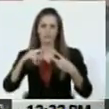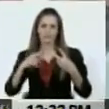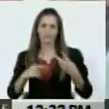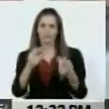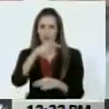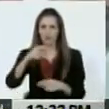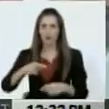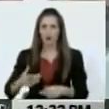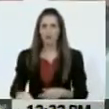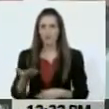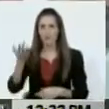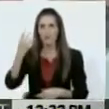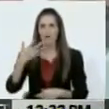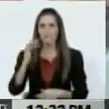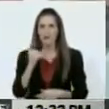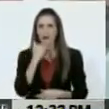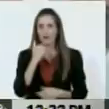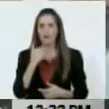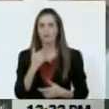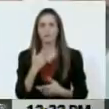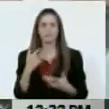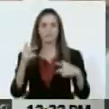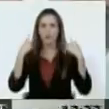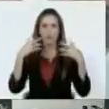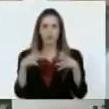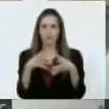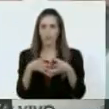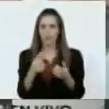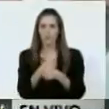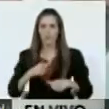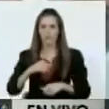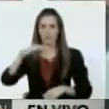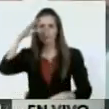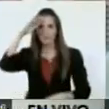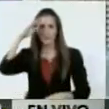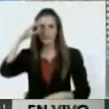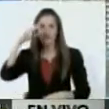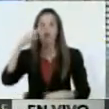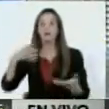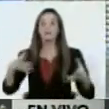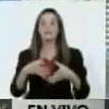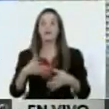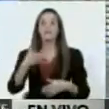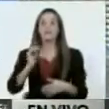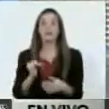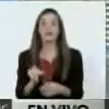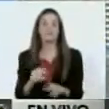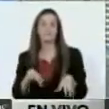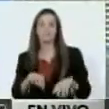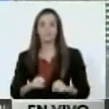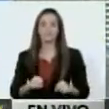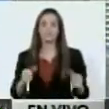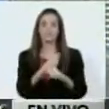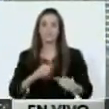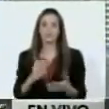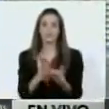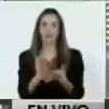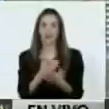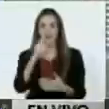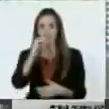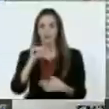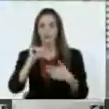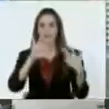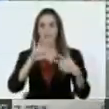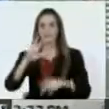o sea, estaba Acosta Carla, era una locura la Academia Militar. El movimiento tenía tomada la Academia Militar en el año